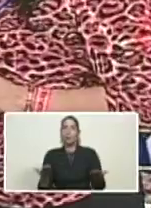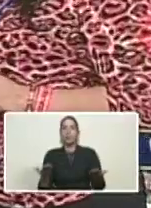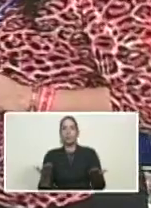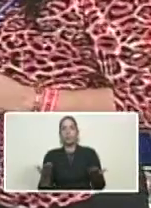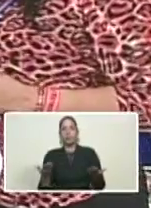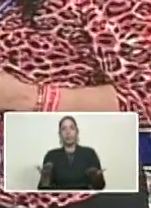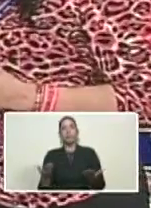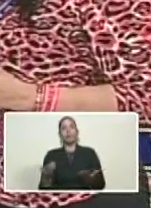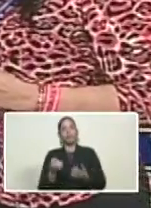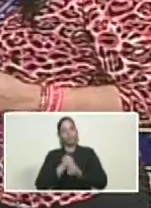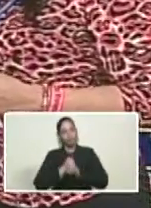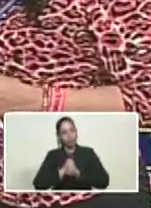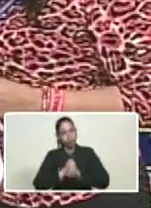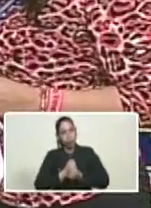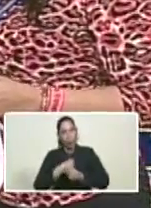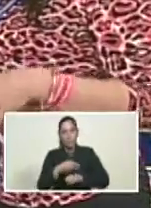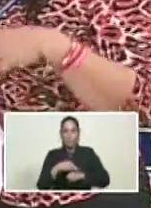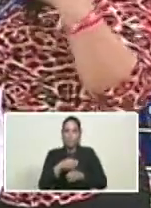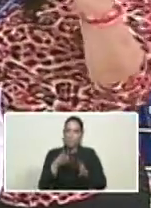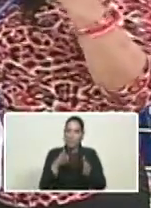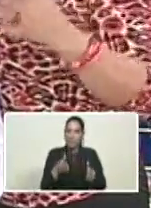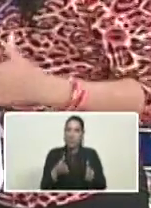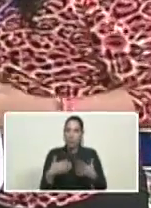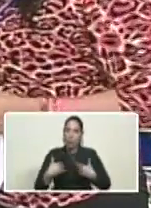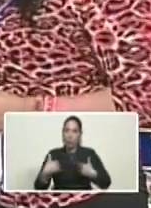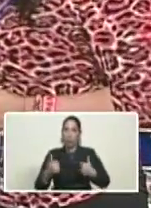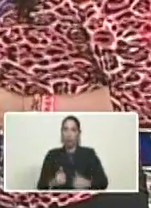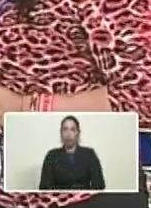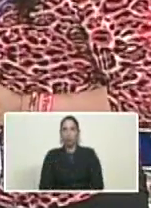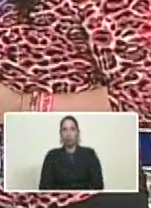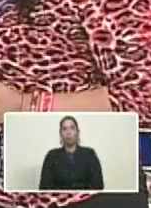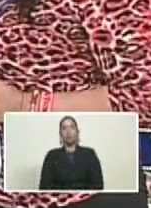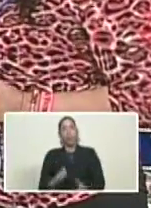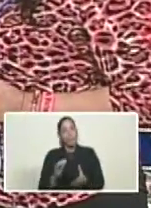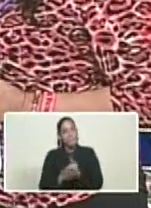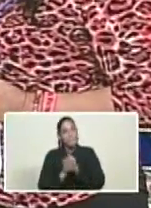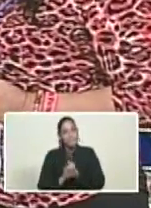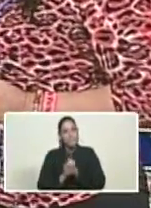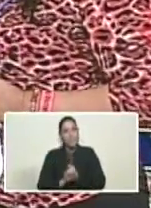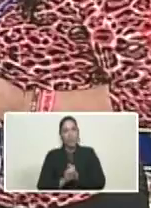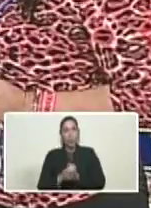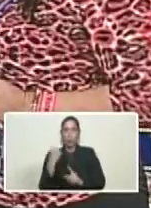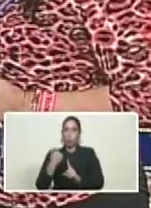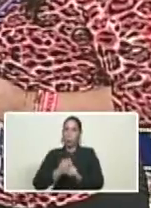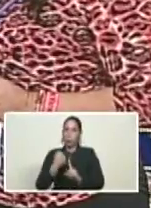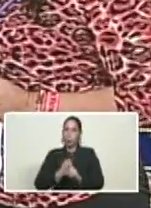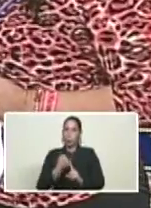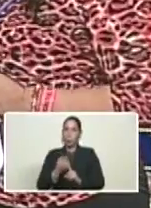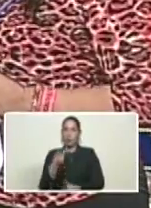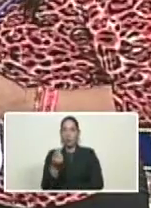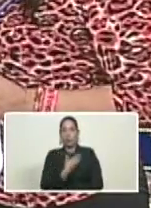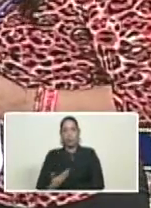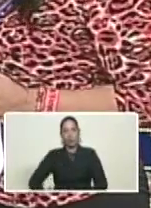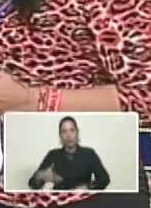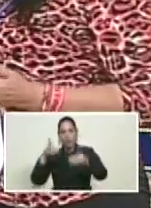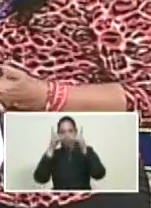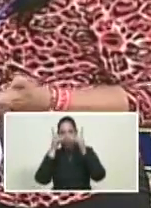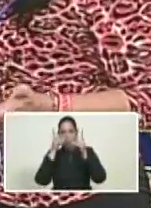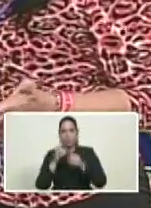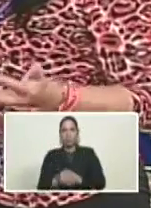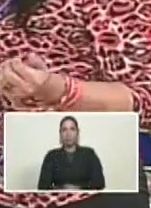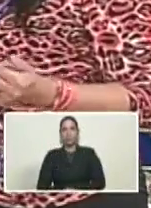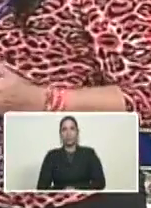doctor Carlos Alvarado, compañero de larga lucha. Nuestra vicepresidenta, doctora Delcy Rodríguez,